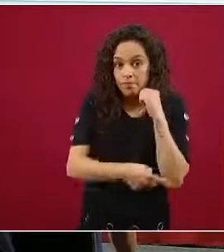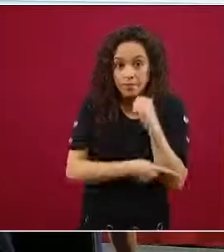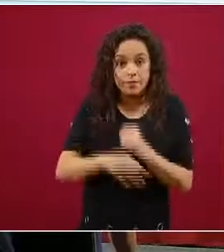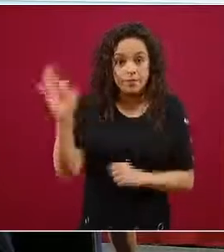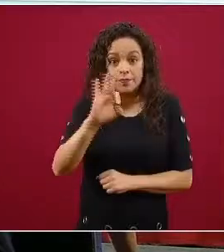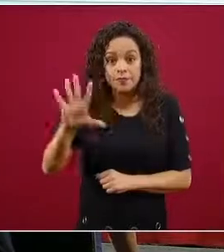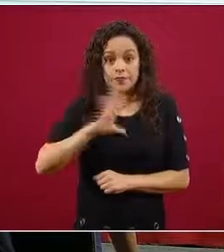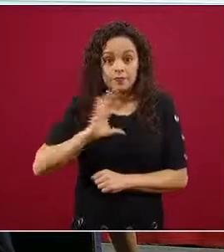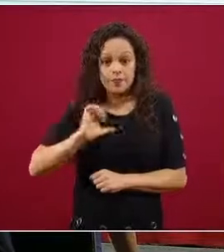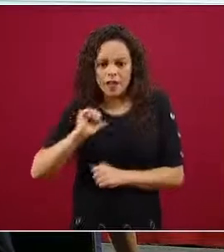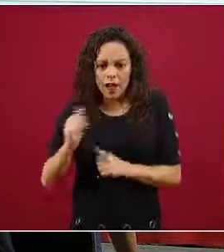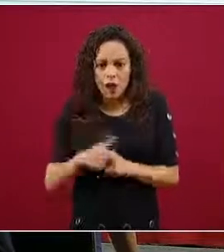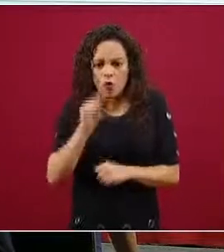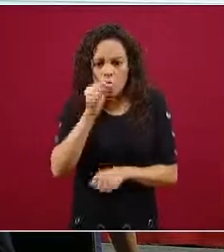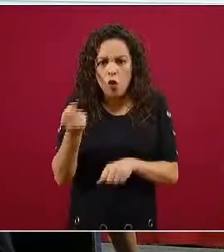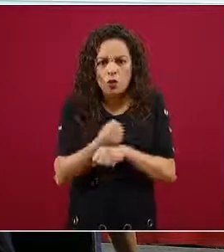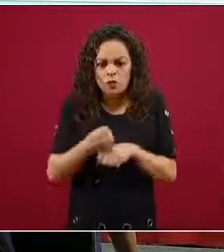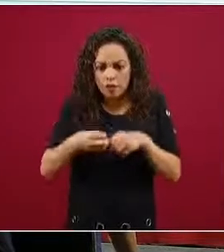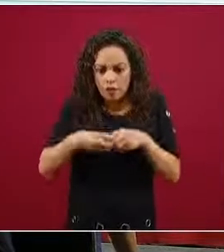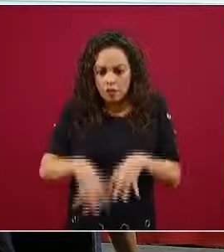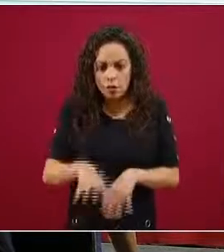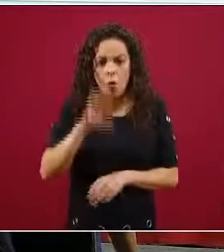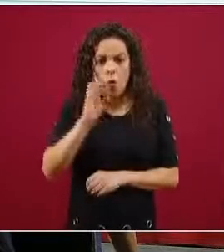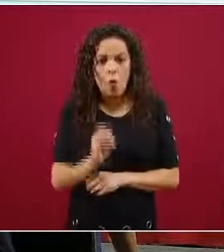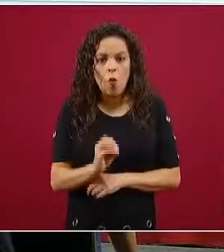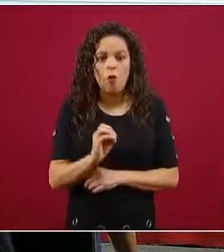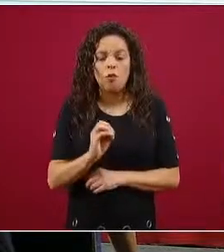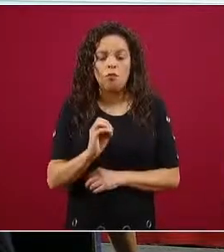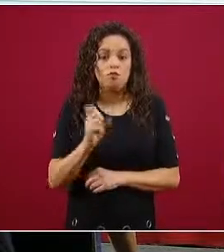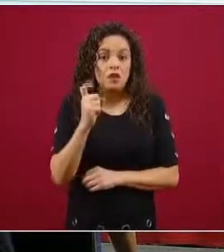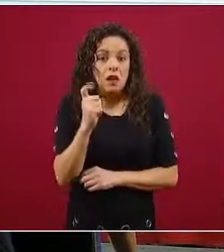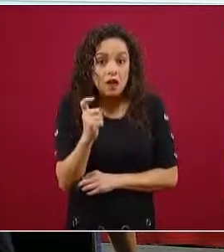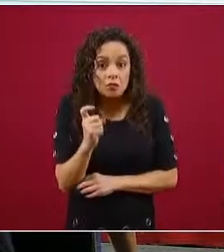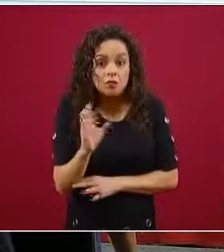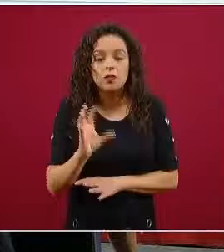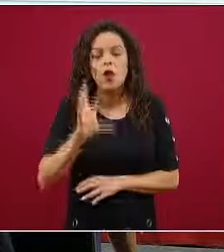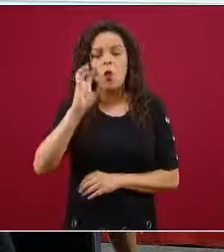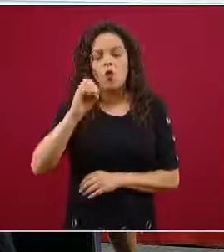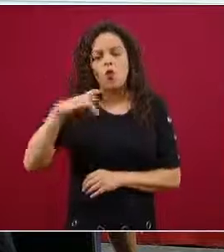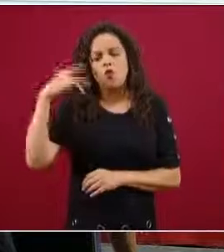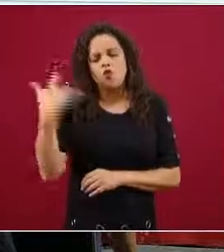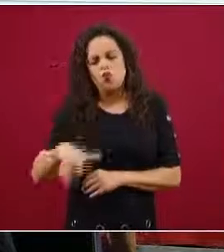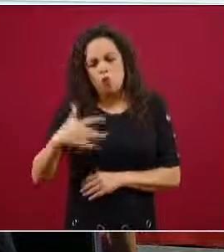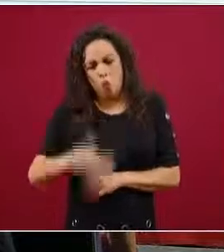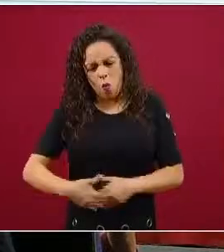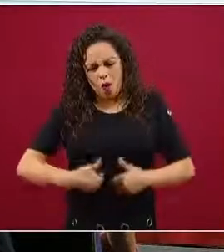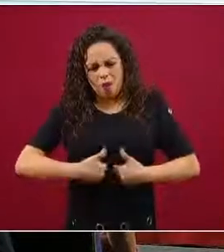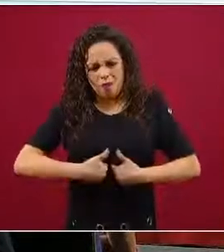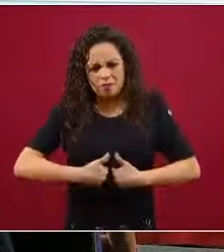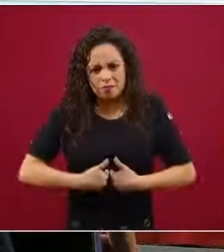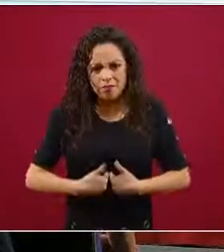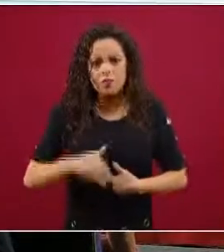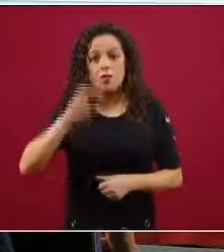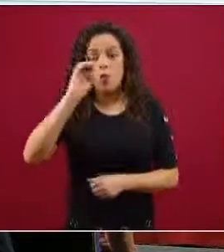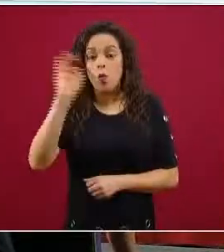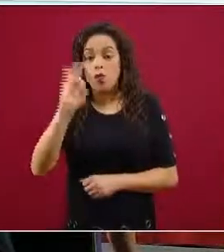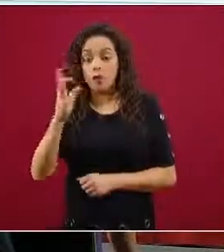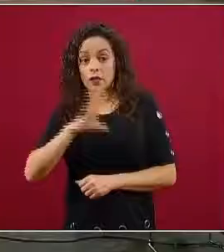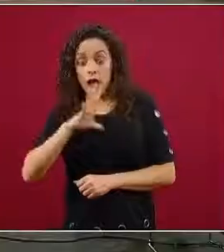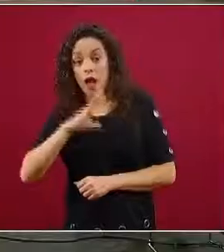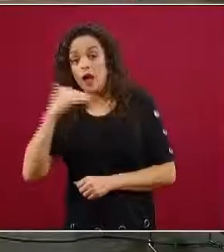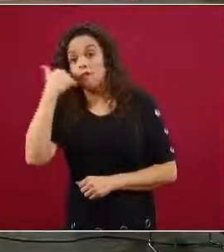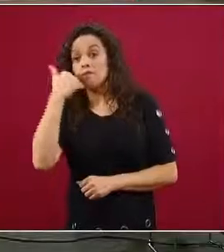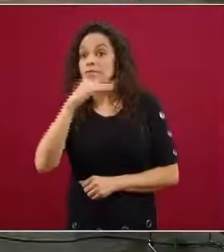vaginal o salida de líquido, el dolor intenso en la boca del estómago o la fiebre son